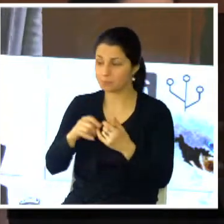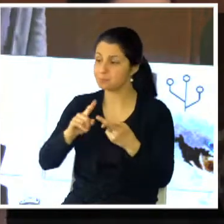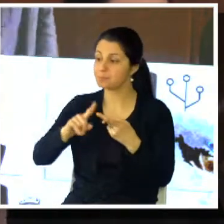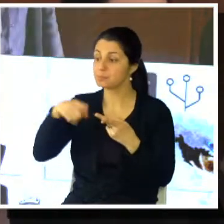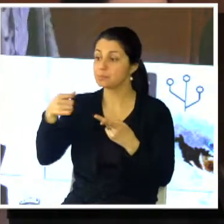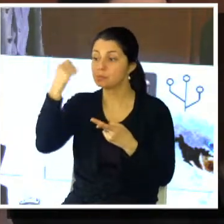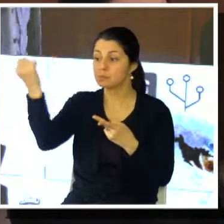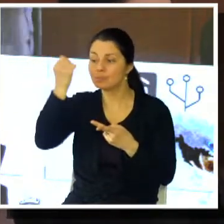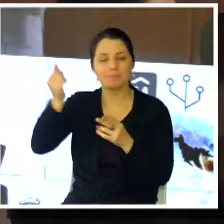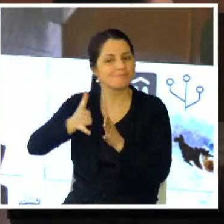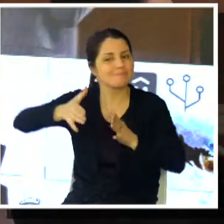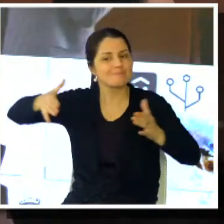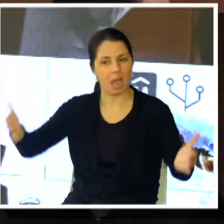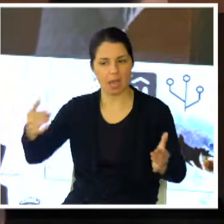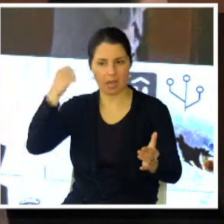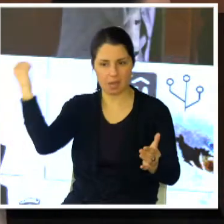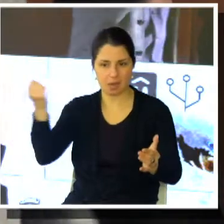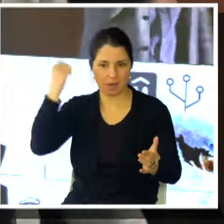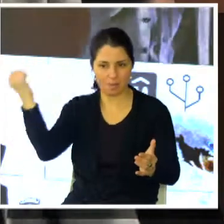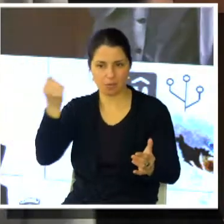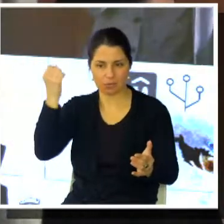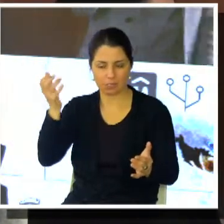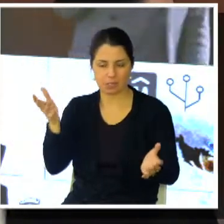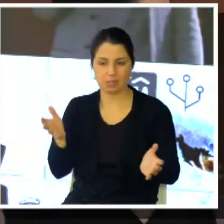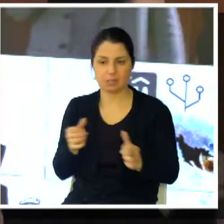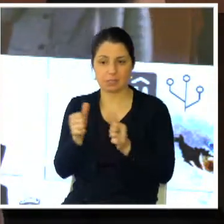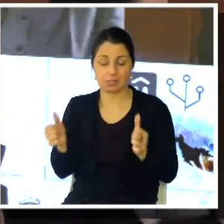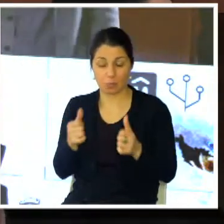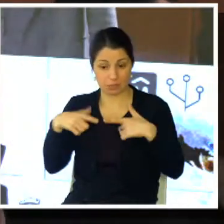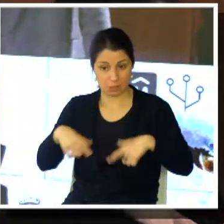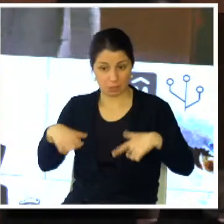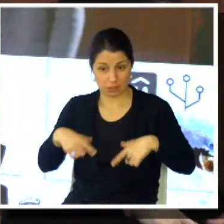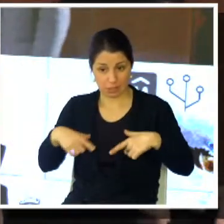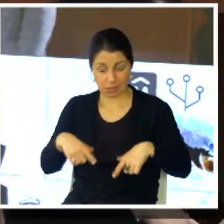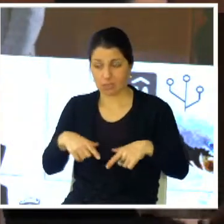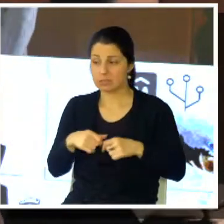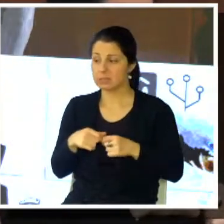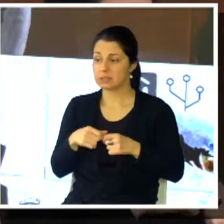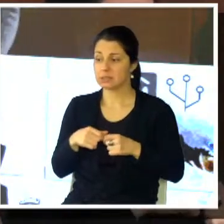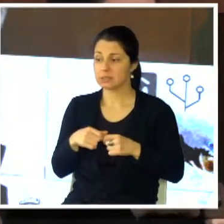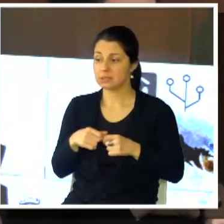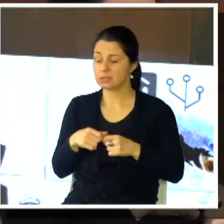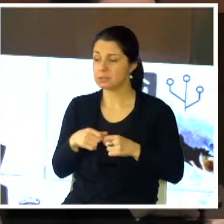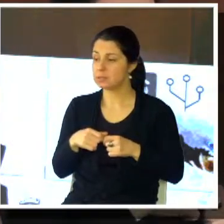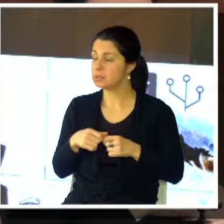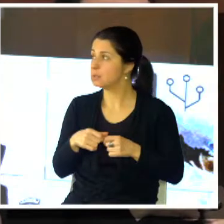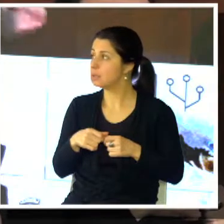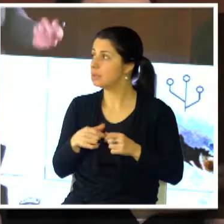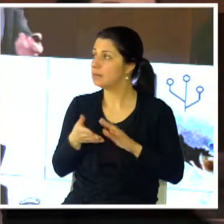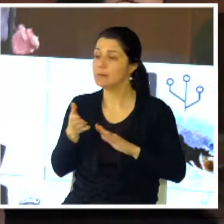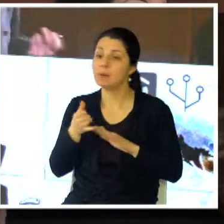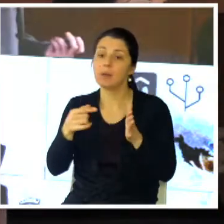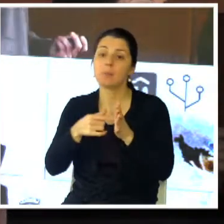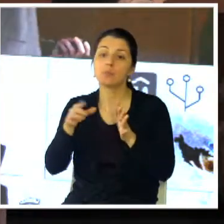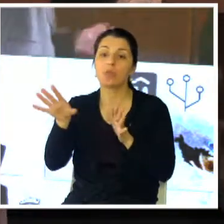en realidad, y lo más grande que está pasando en la Intendencia, es que bueno, estamos a punto de adquirir una